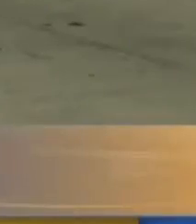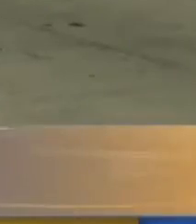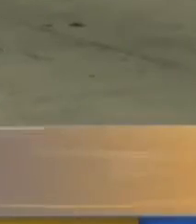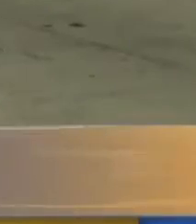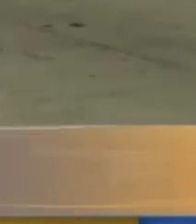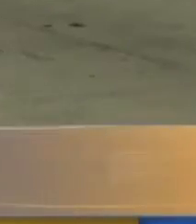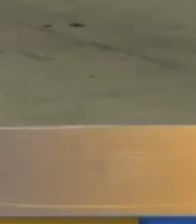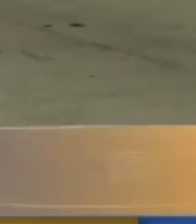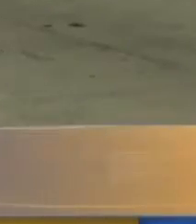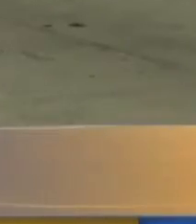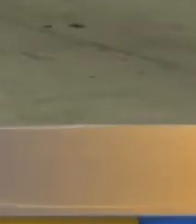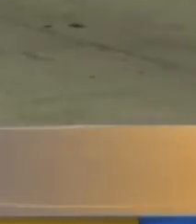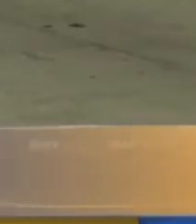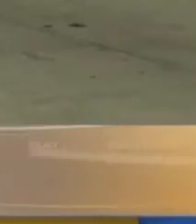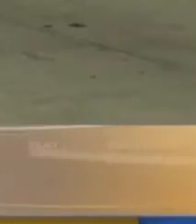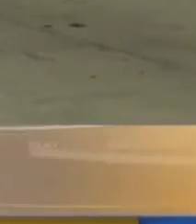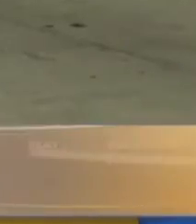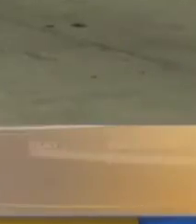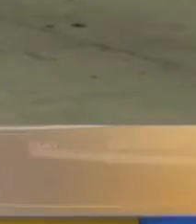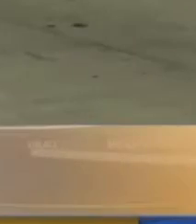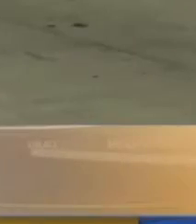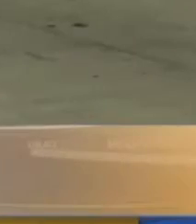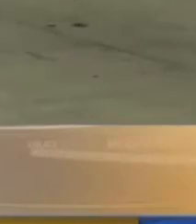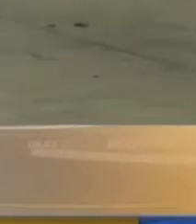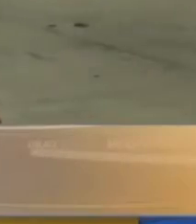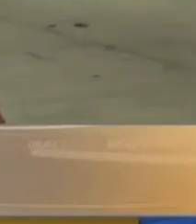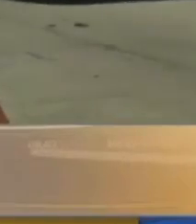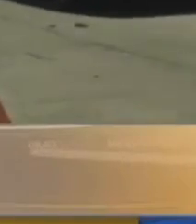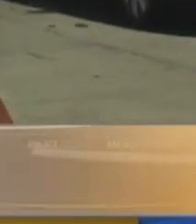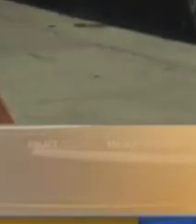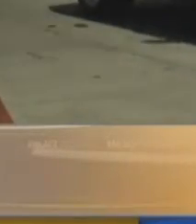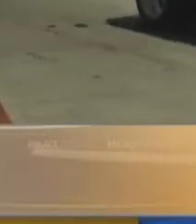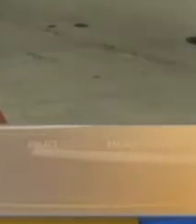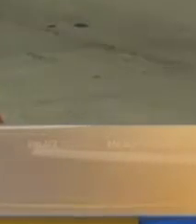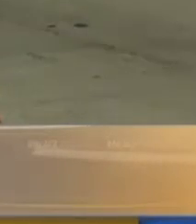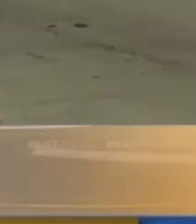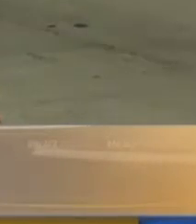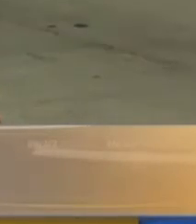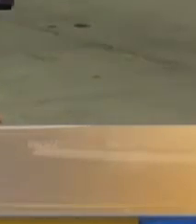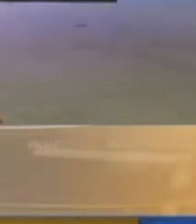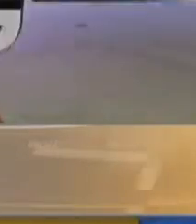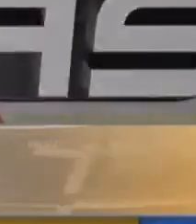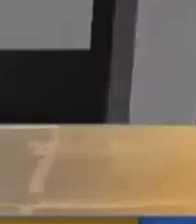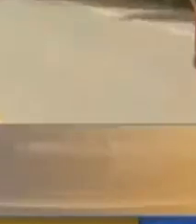en los últimos hechos delictivos que se han presentado en la población de Yondó. Espera información en minutos.